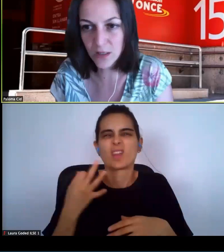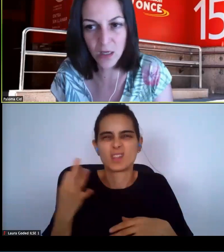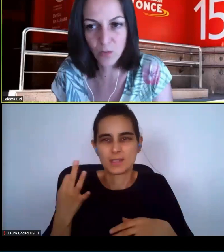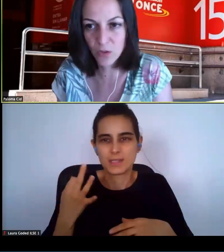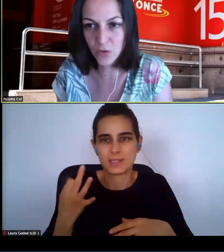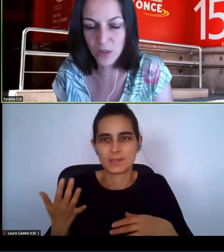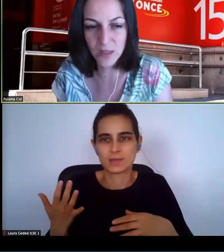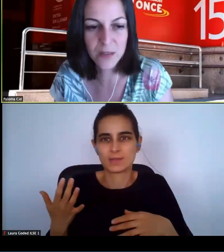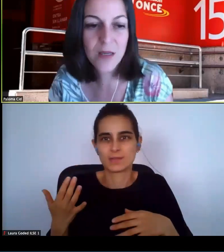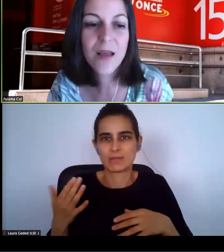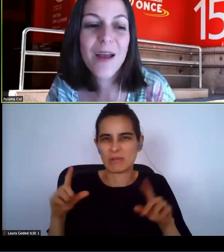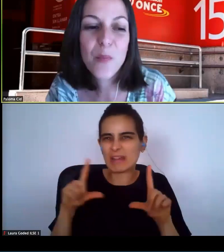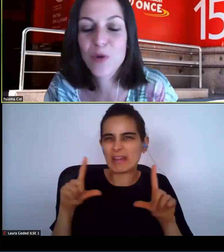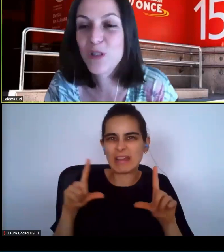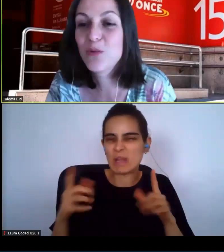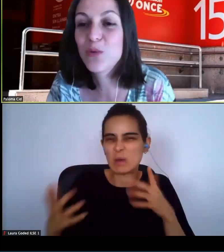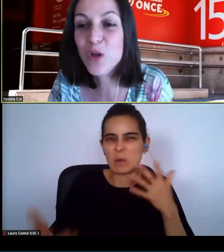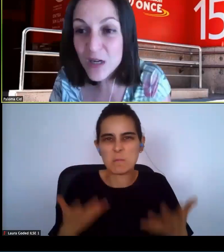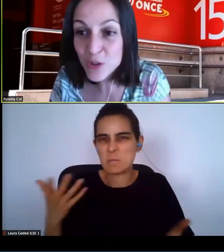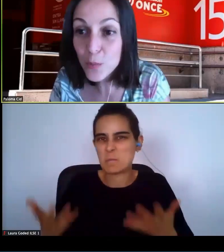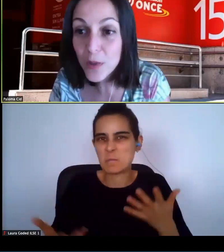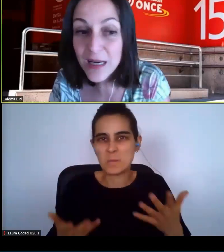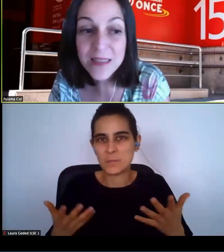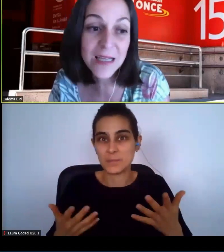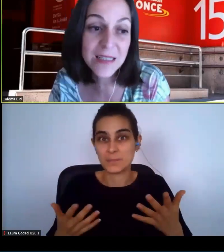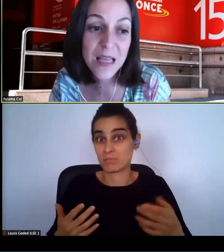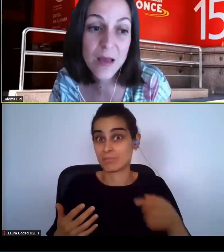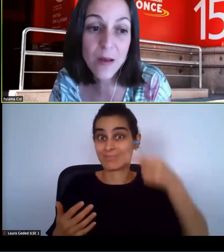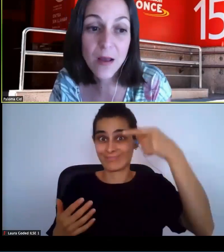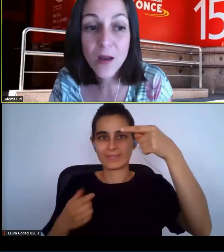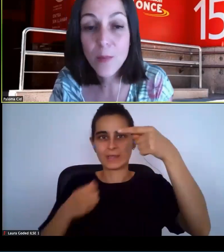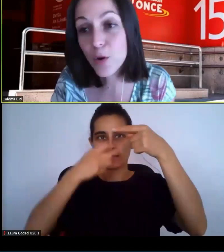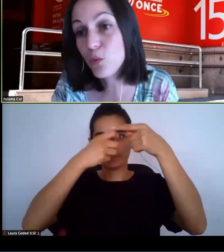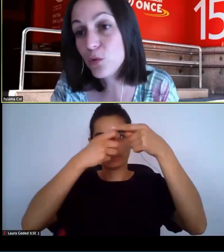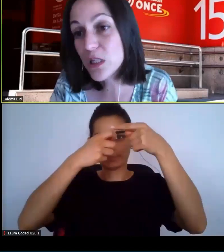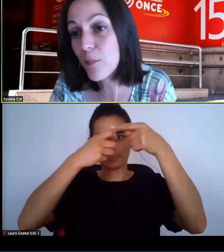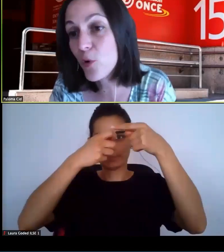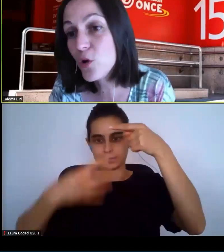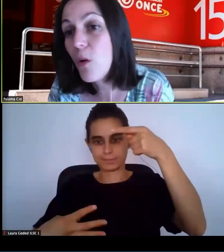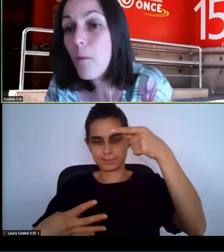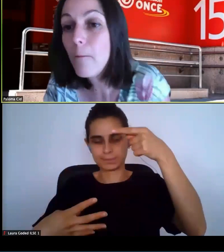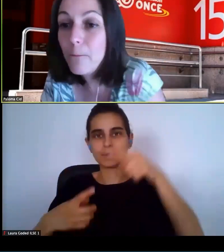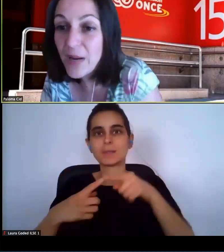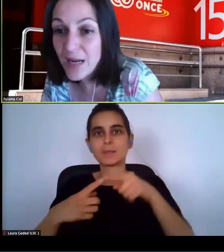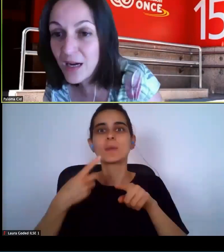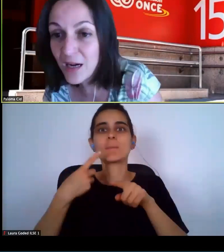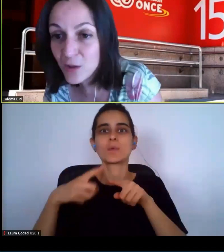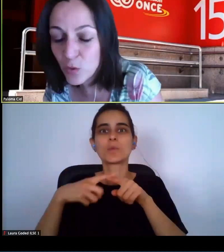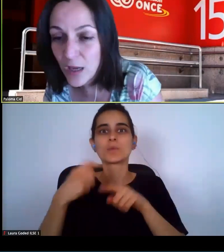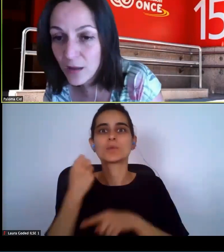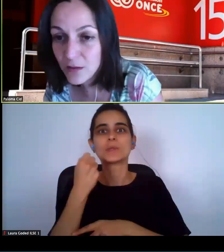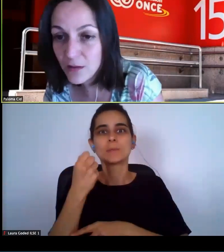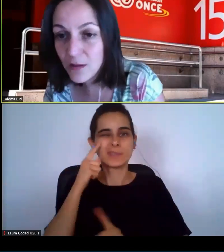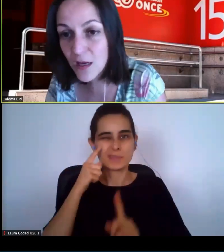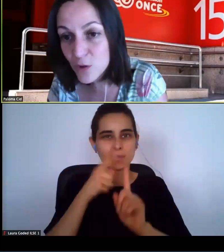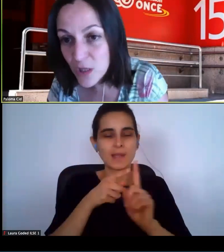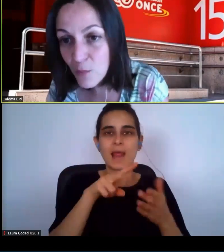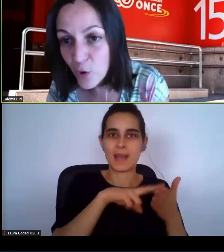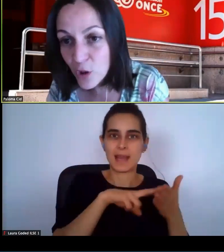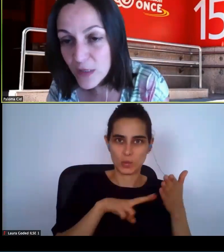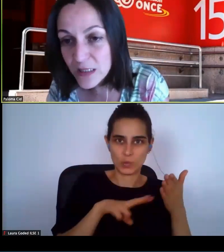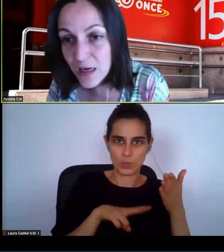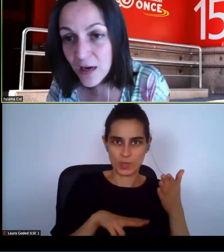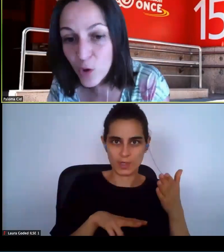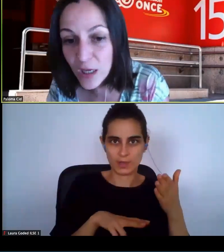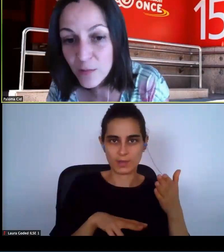una tele o eso qué es? Pues dentro hay una subclase que se llama productos de apoyo para la lectura. Ya nos queda un